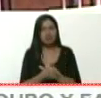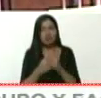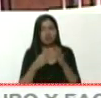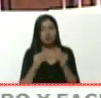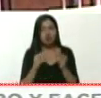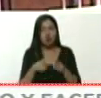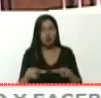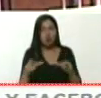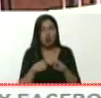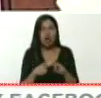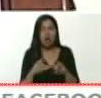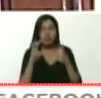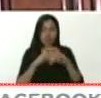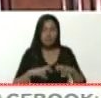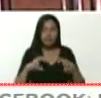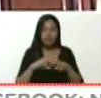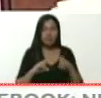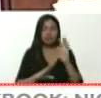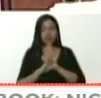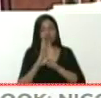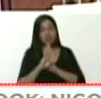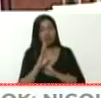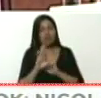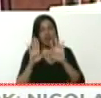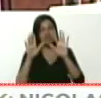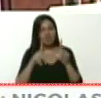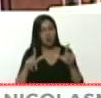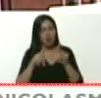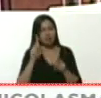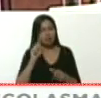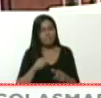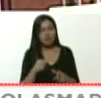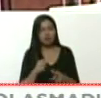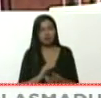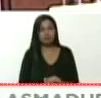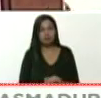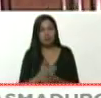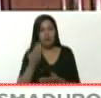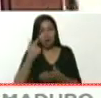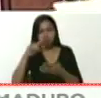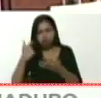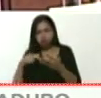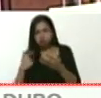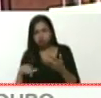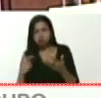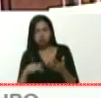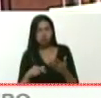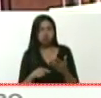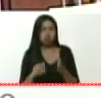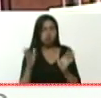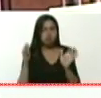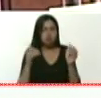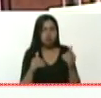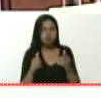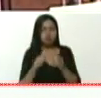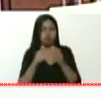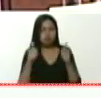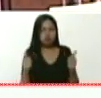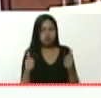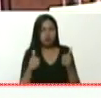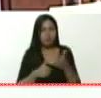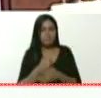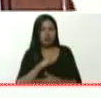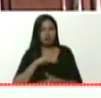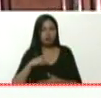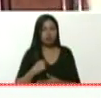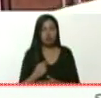área de investigación y desarrollo. En estas 10 áreas, seguramente habrá otras, pero aquí están bien delimitadas, bien definidas